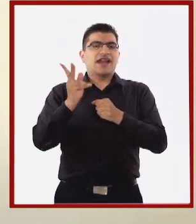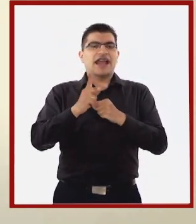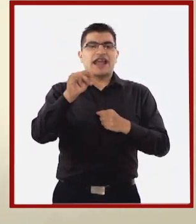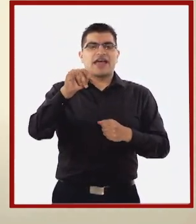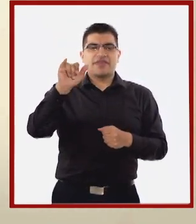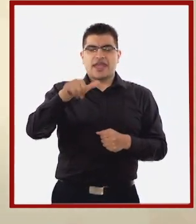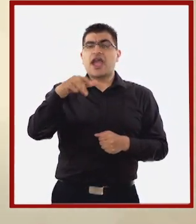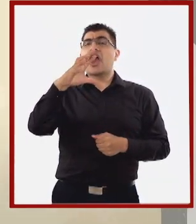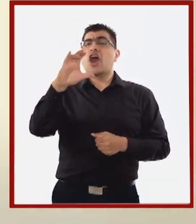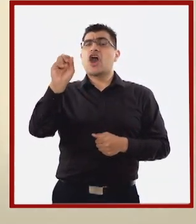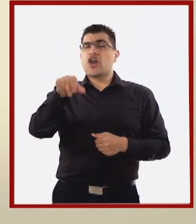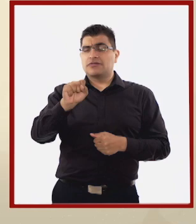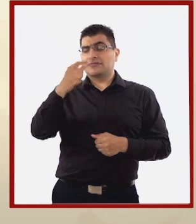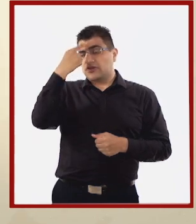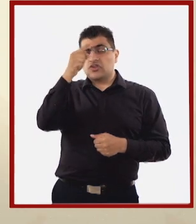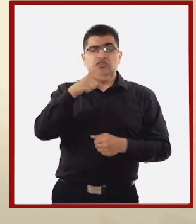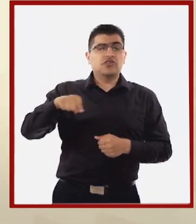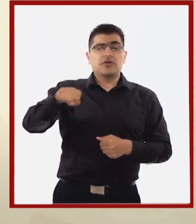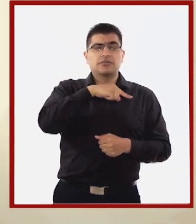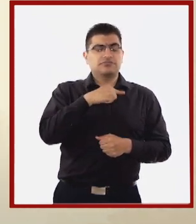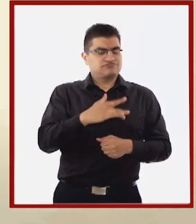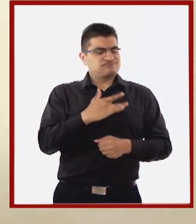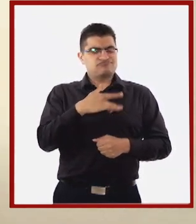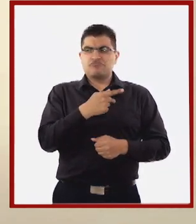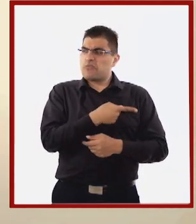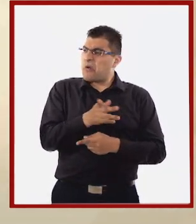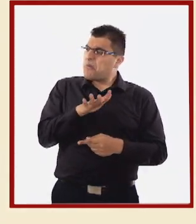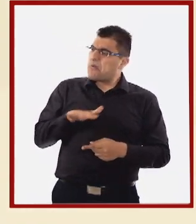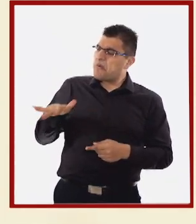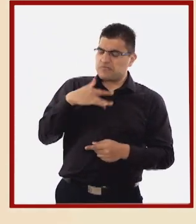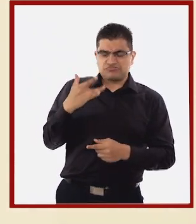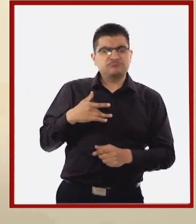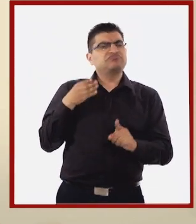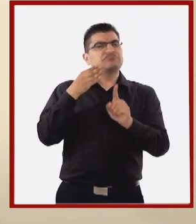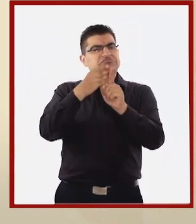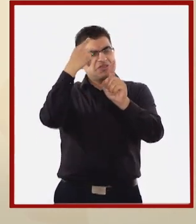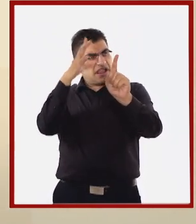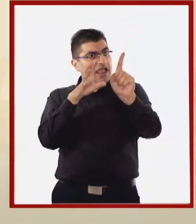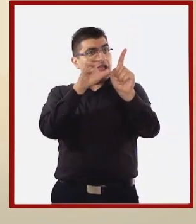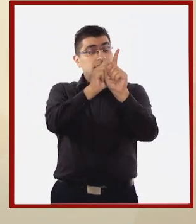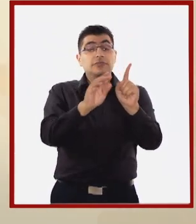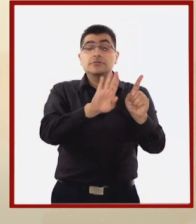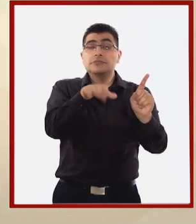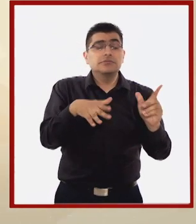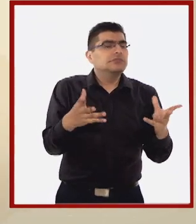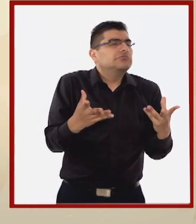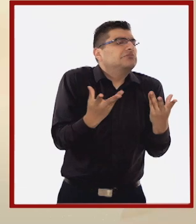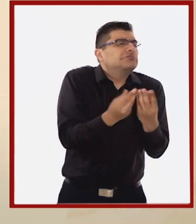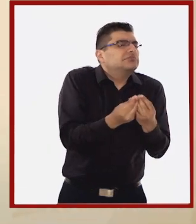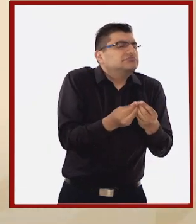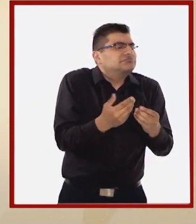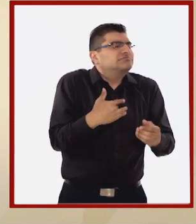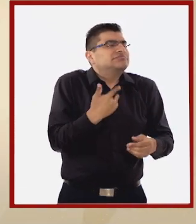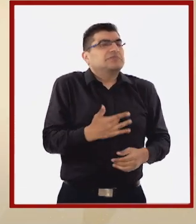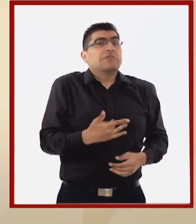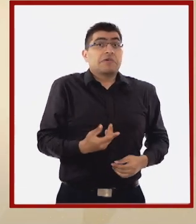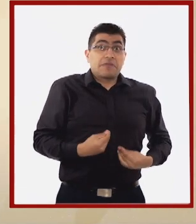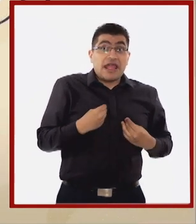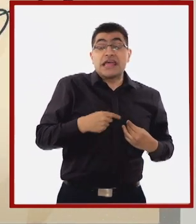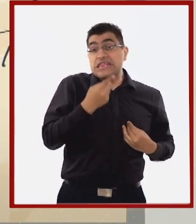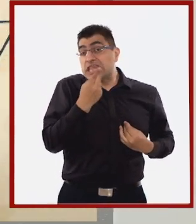paisano el pobre que ahí existe. Como sea que acabe, viva o diga adiós, no lo va a